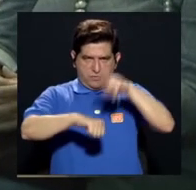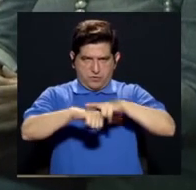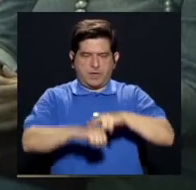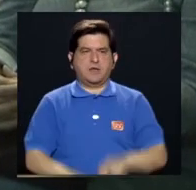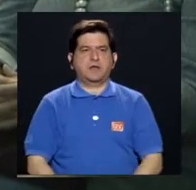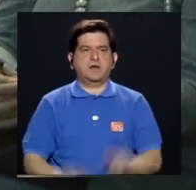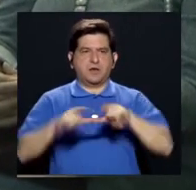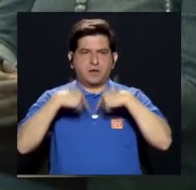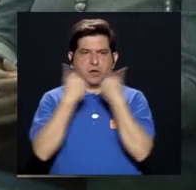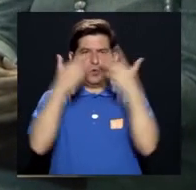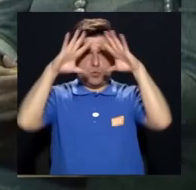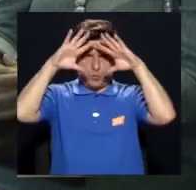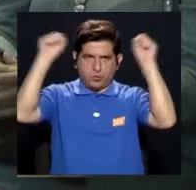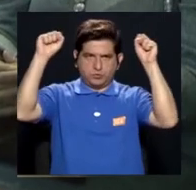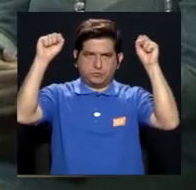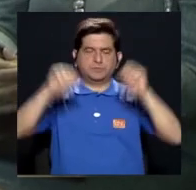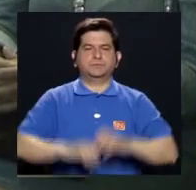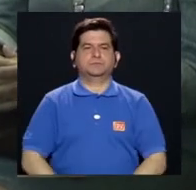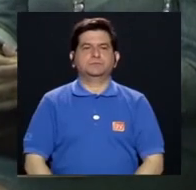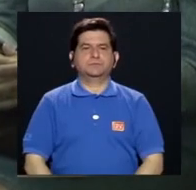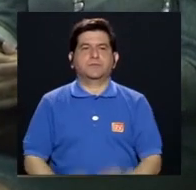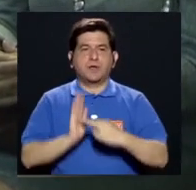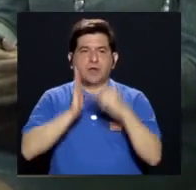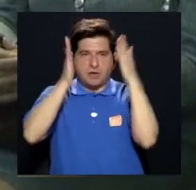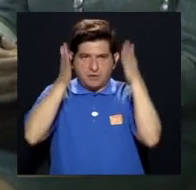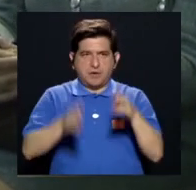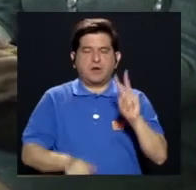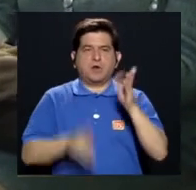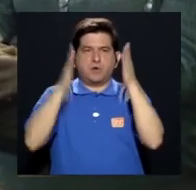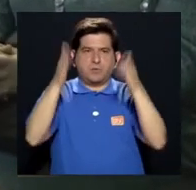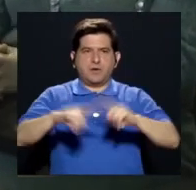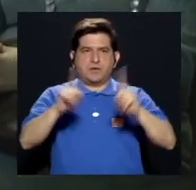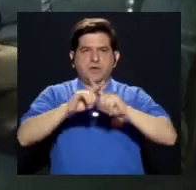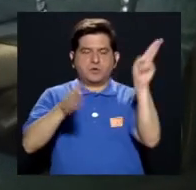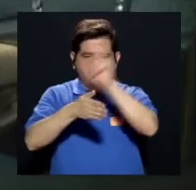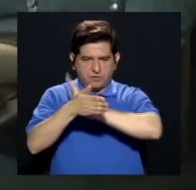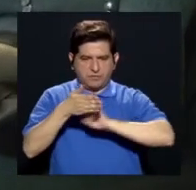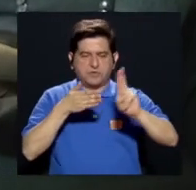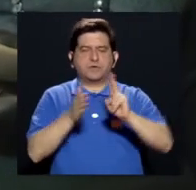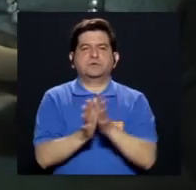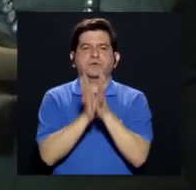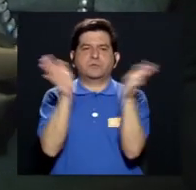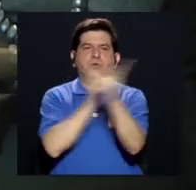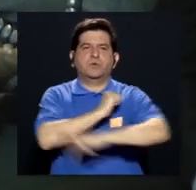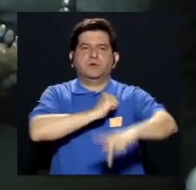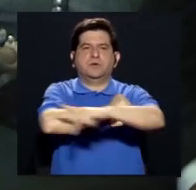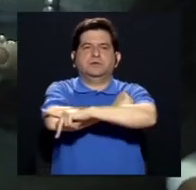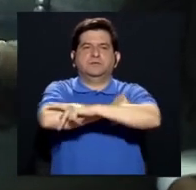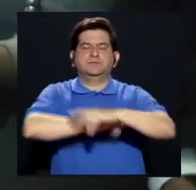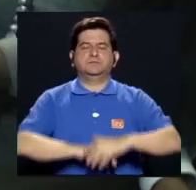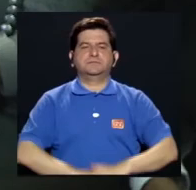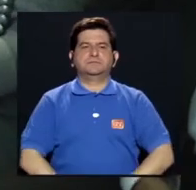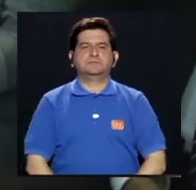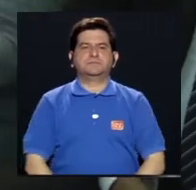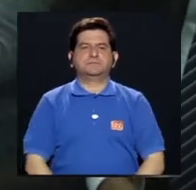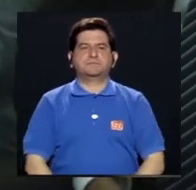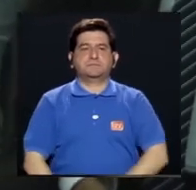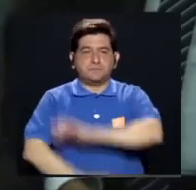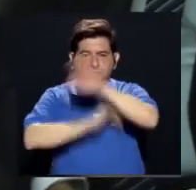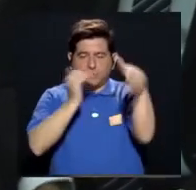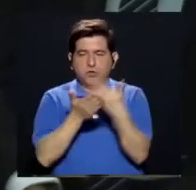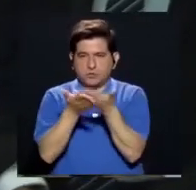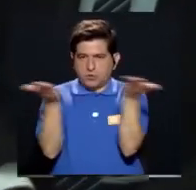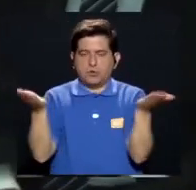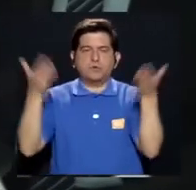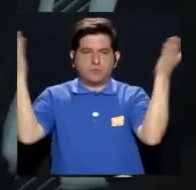de los cuerpos diplomáticos, representantes y compañeros de otras universidades públicas del país. Sean todos ustedes